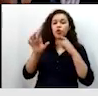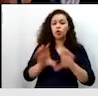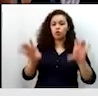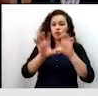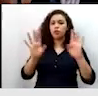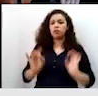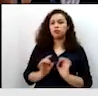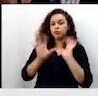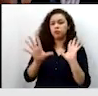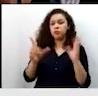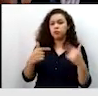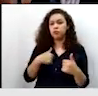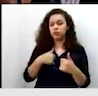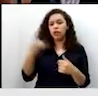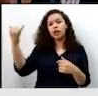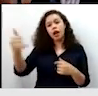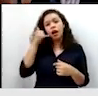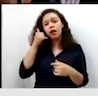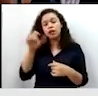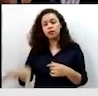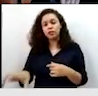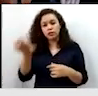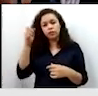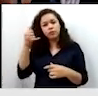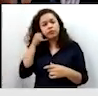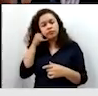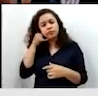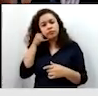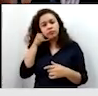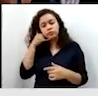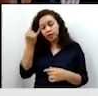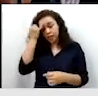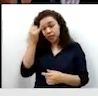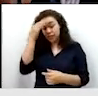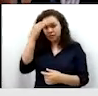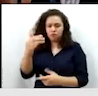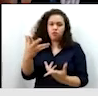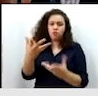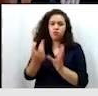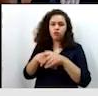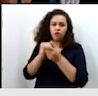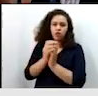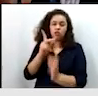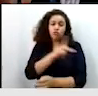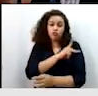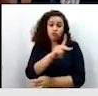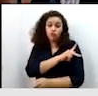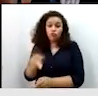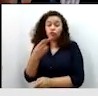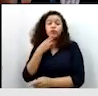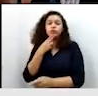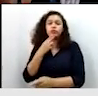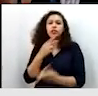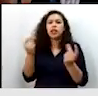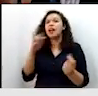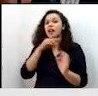repente agarro el teléfono, lo ideal, y si sabemos que es un teléfono comunal, pues mi limpieza